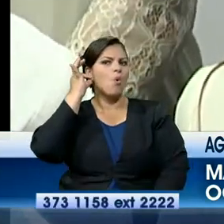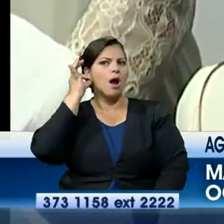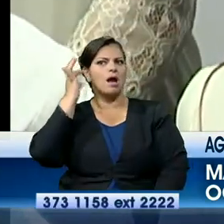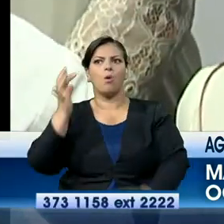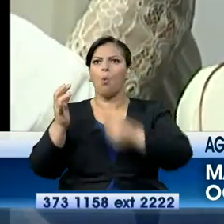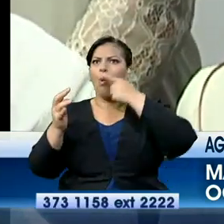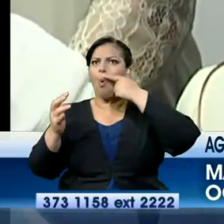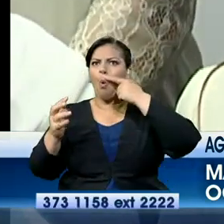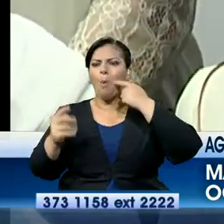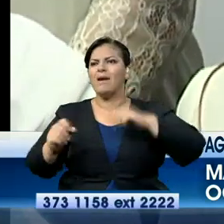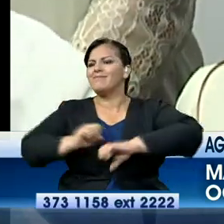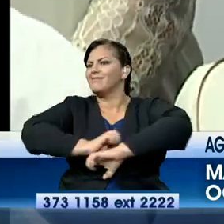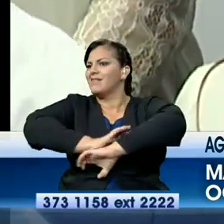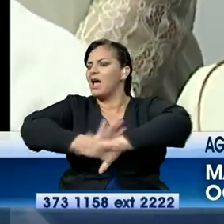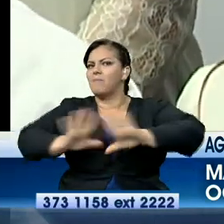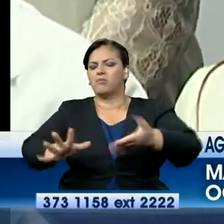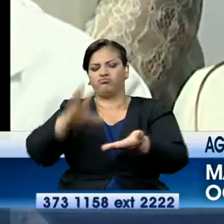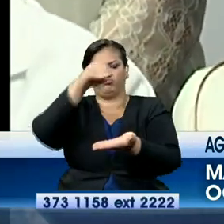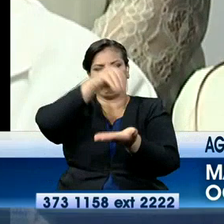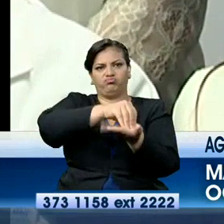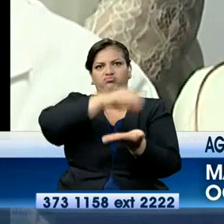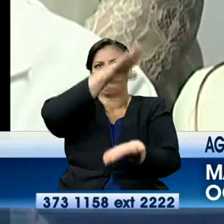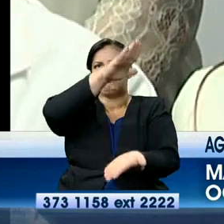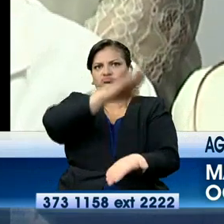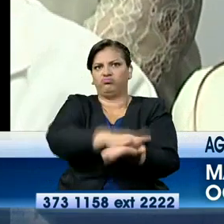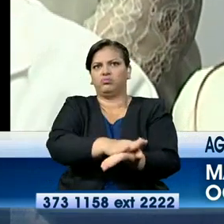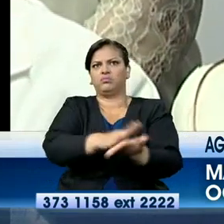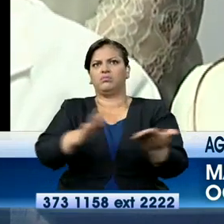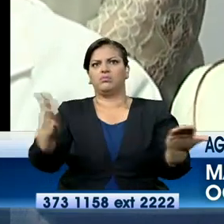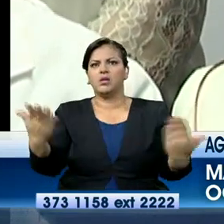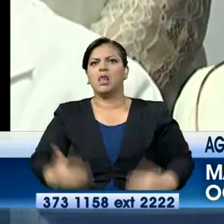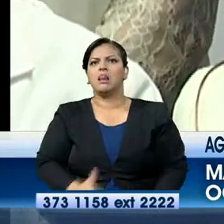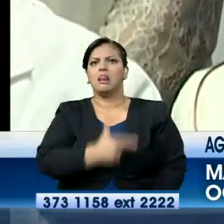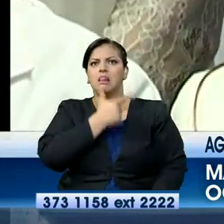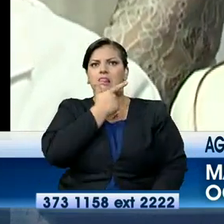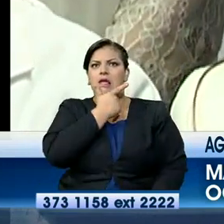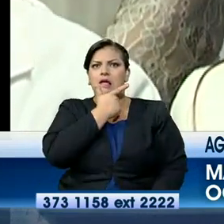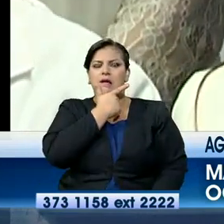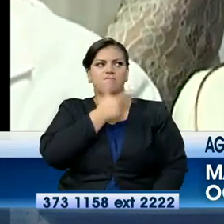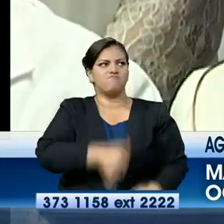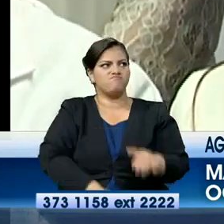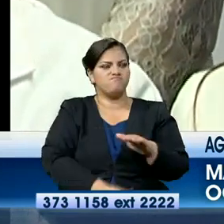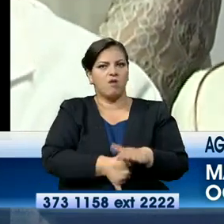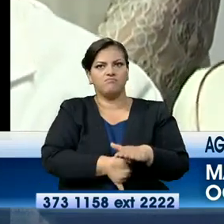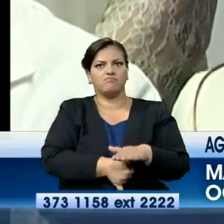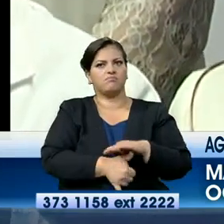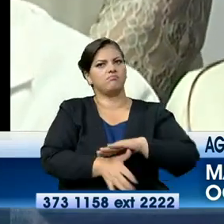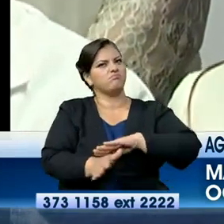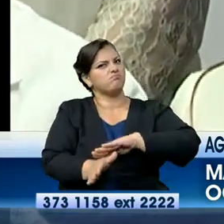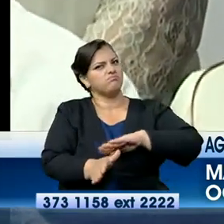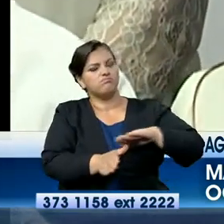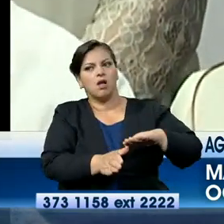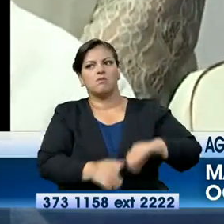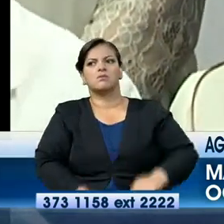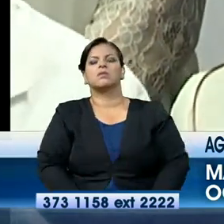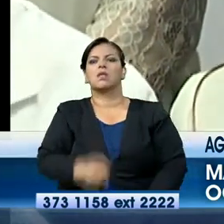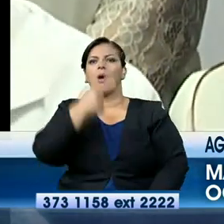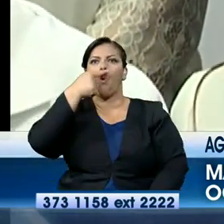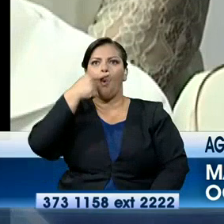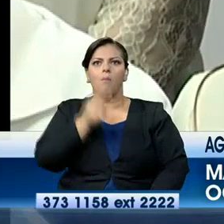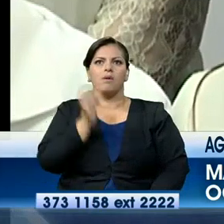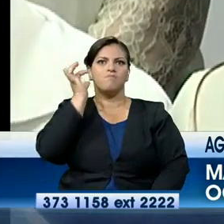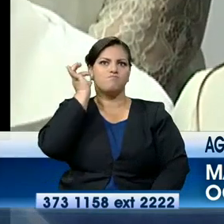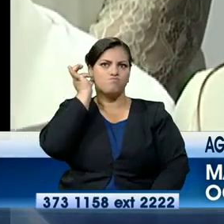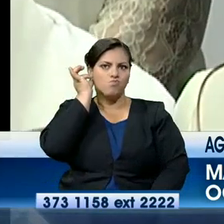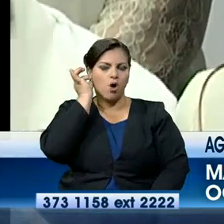de cómo ésta se sienta o de cómo ésta se autodetermine. Y que se realice la norma de conformidad a los